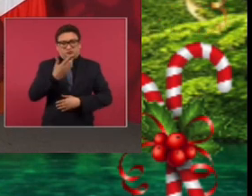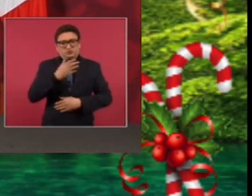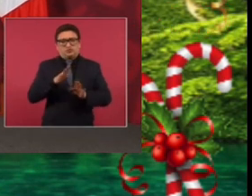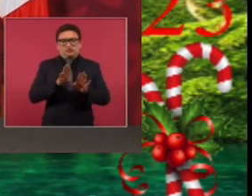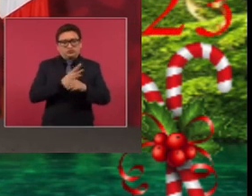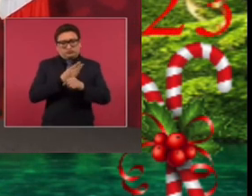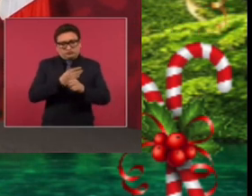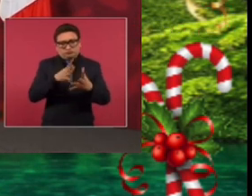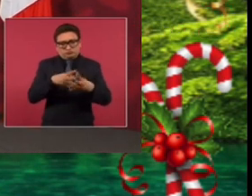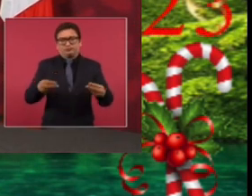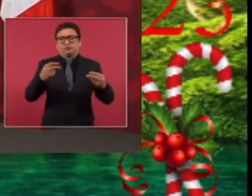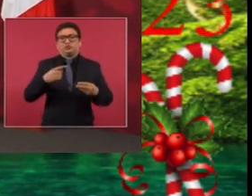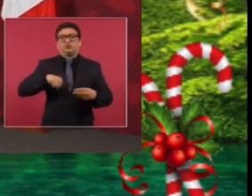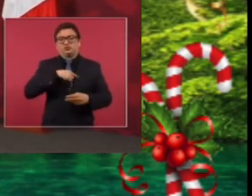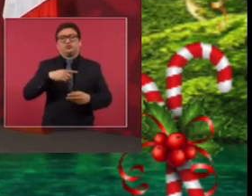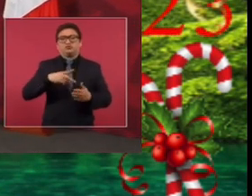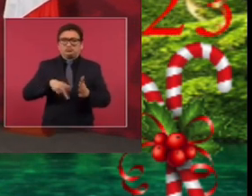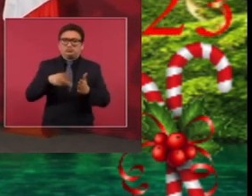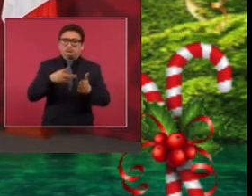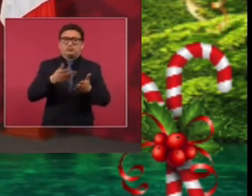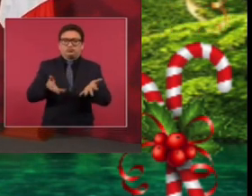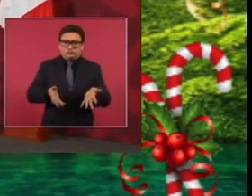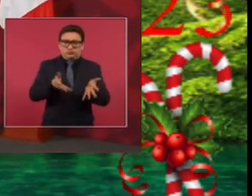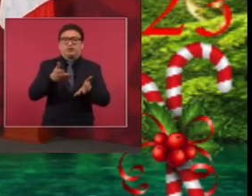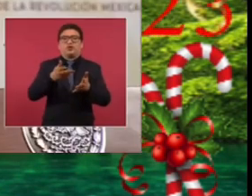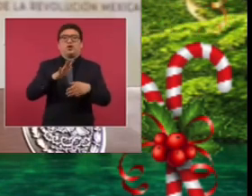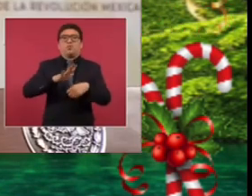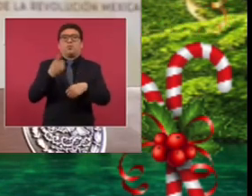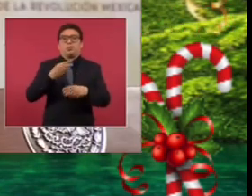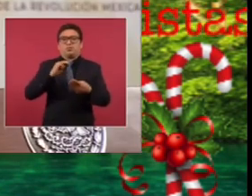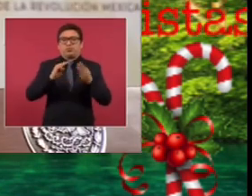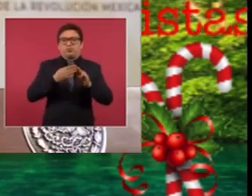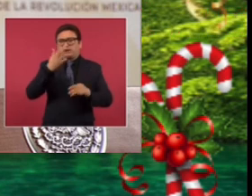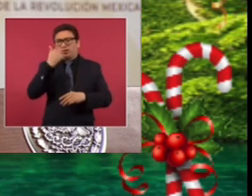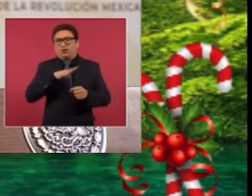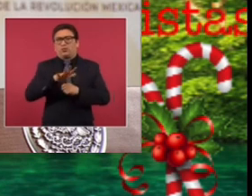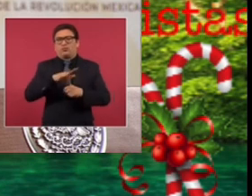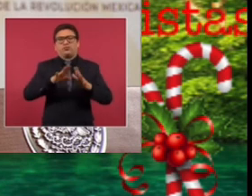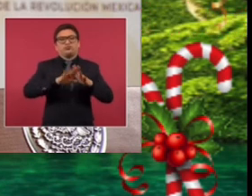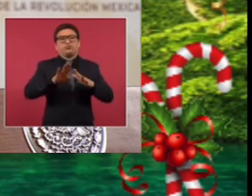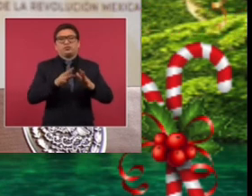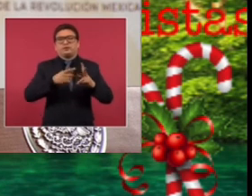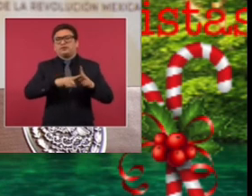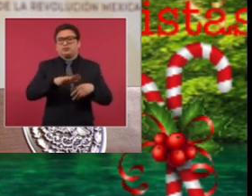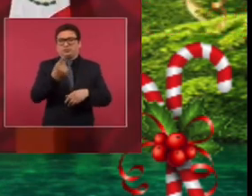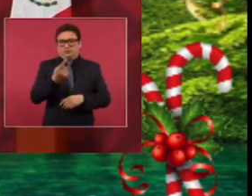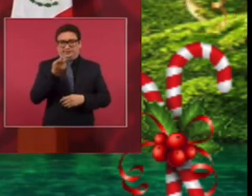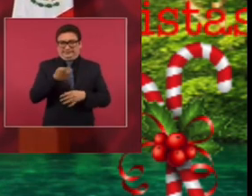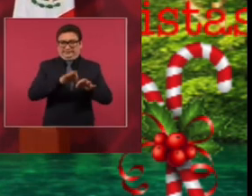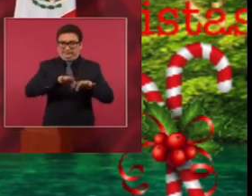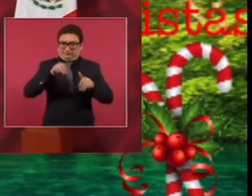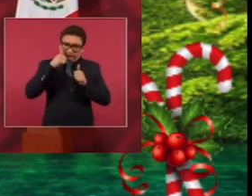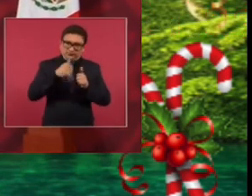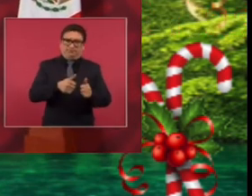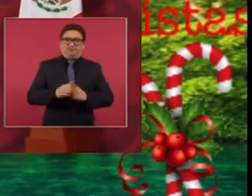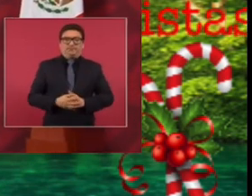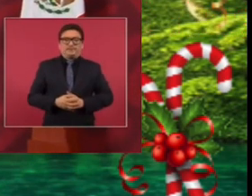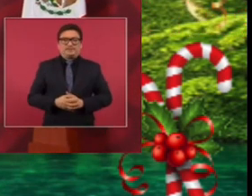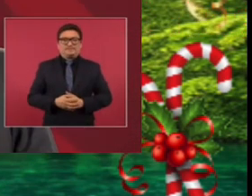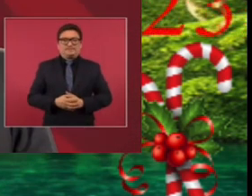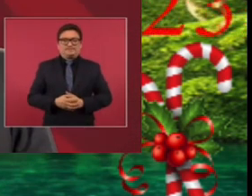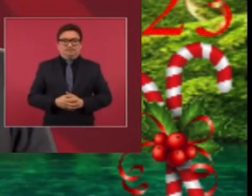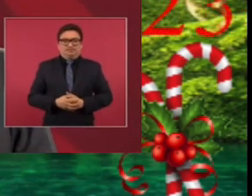delirante. Y que ha insistido a los gobiernos de Estados Unidos que hay que atender las causas que originan la inmigración.